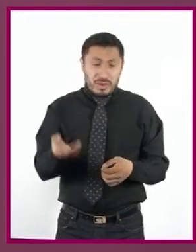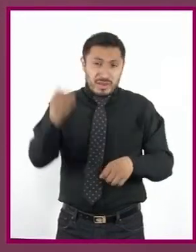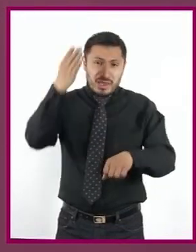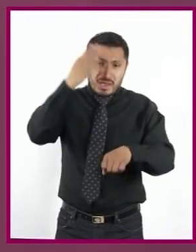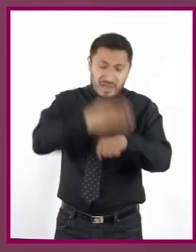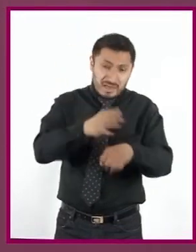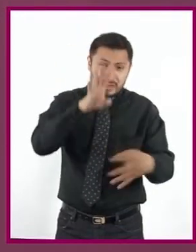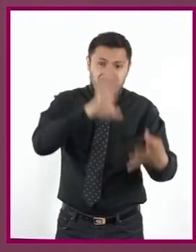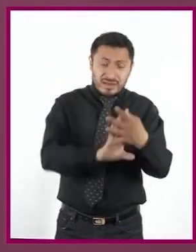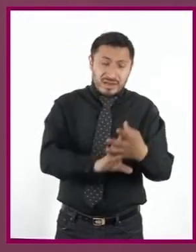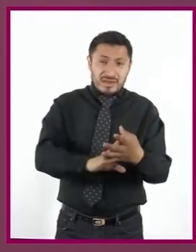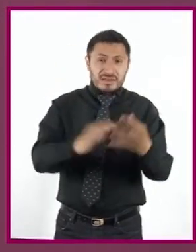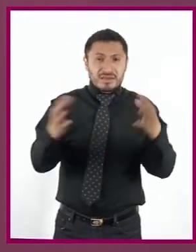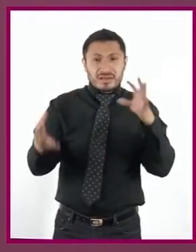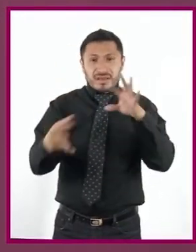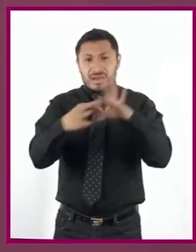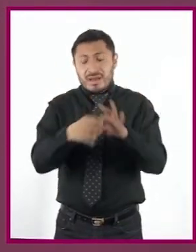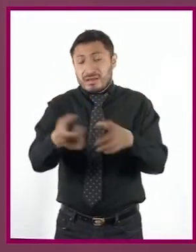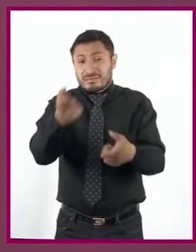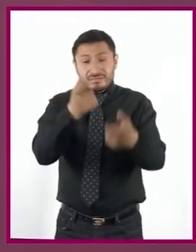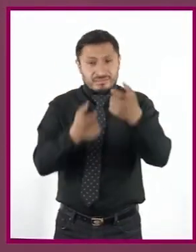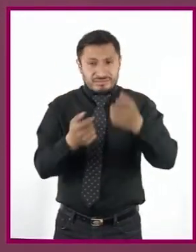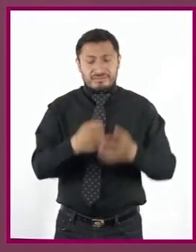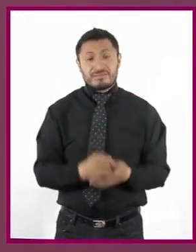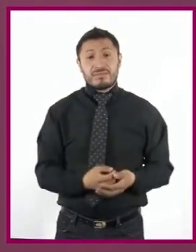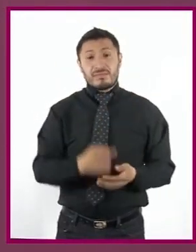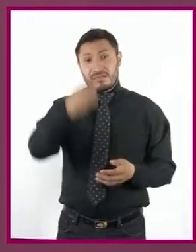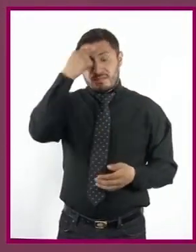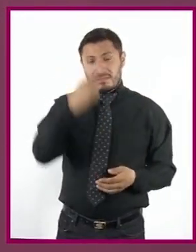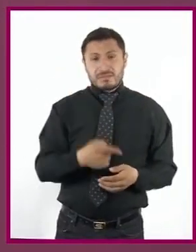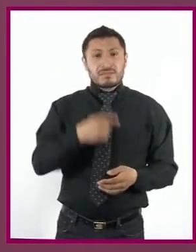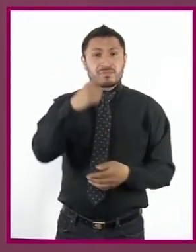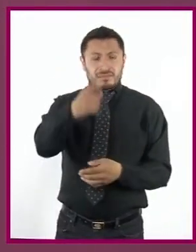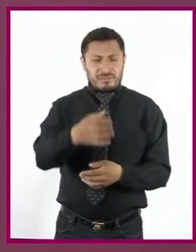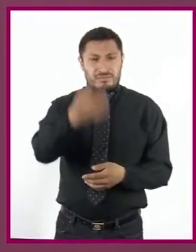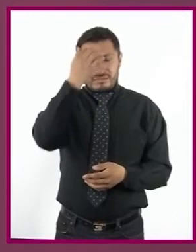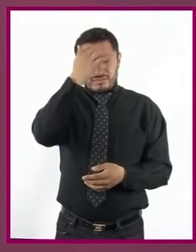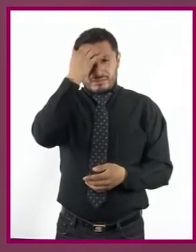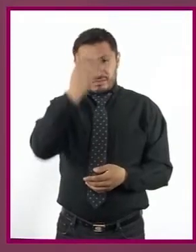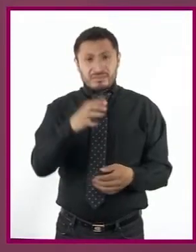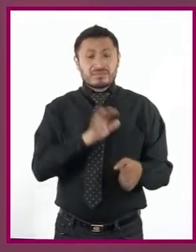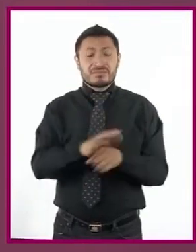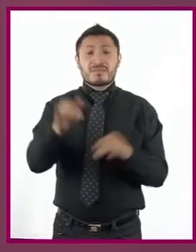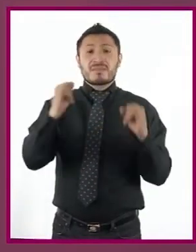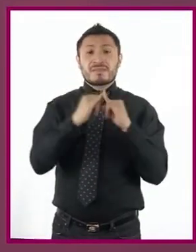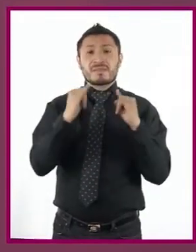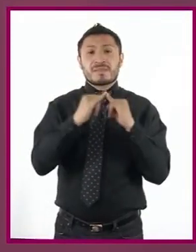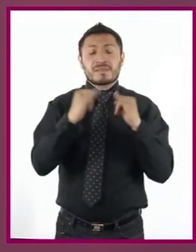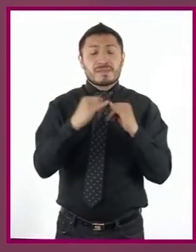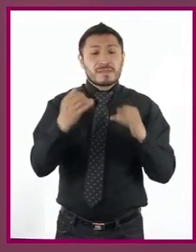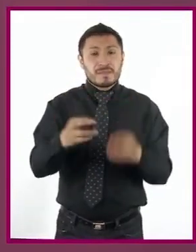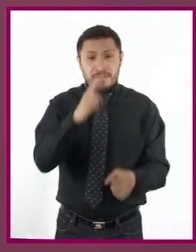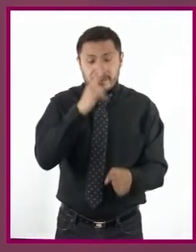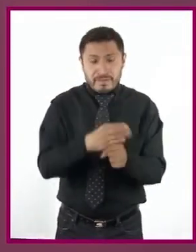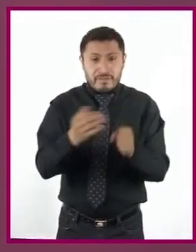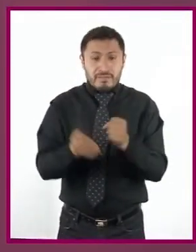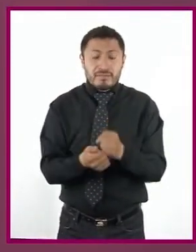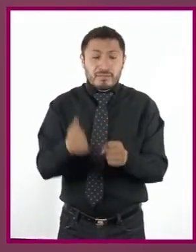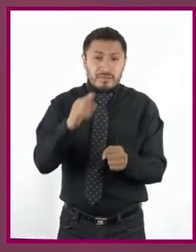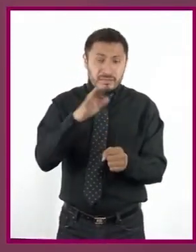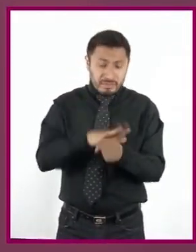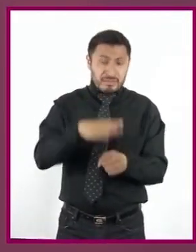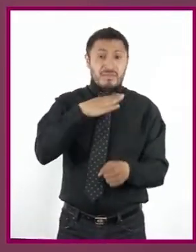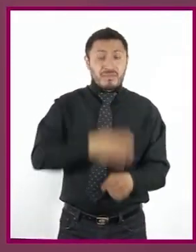prisión como daño económico. Para que podamos conocer qué instancias imparten justicia en